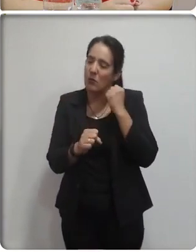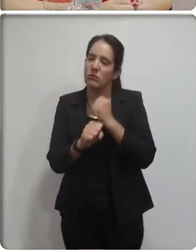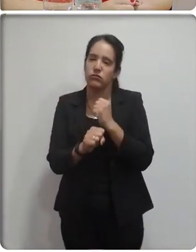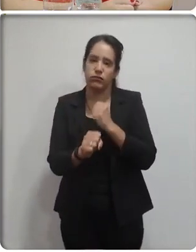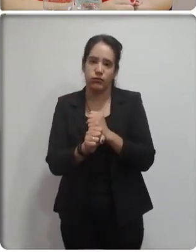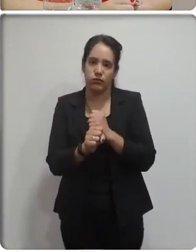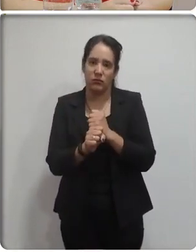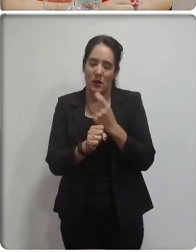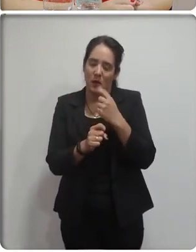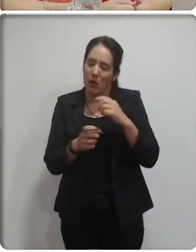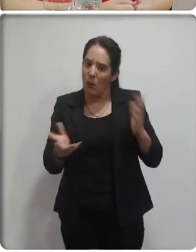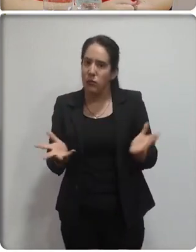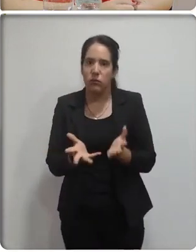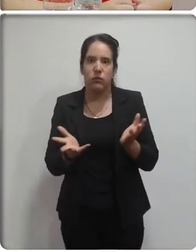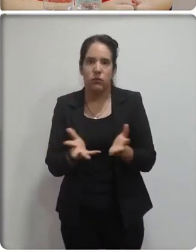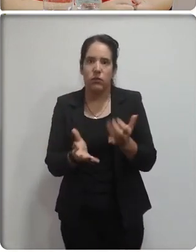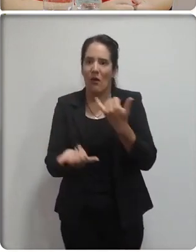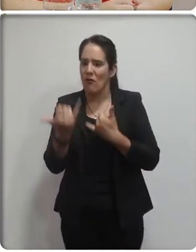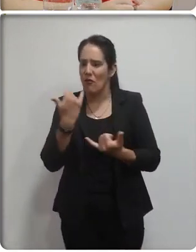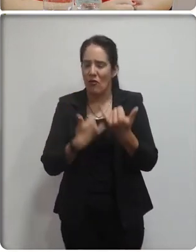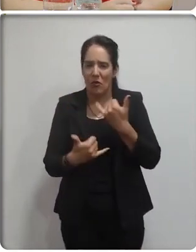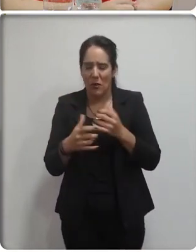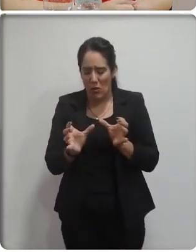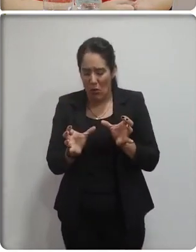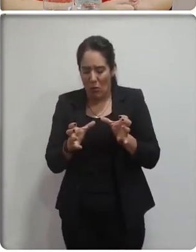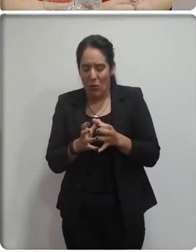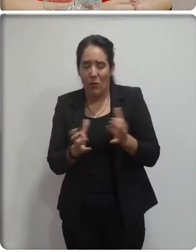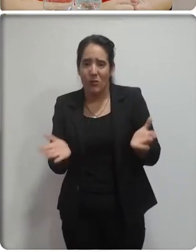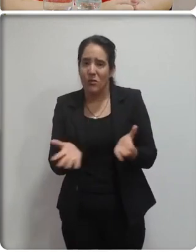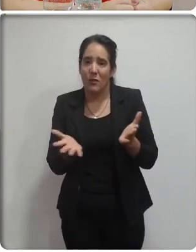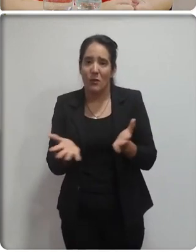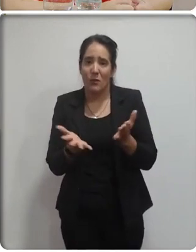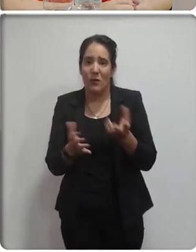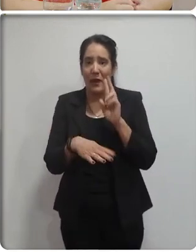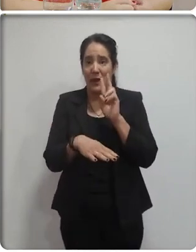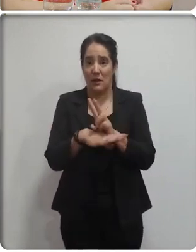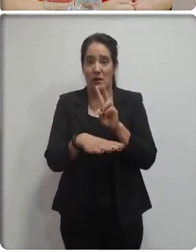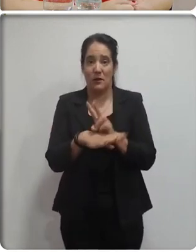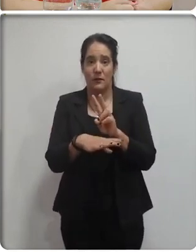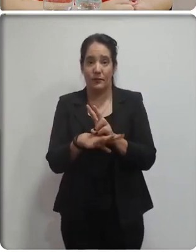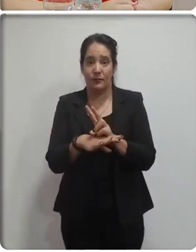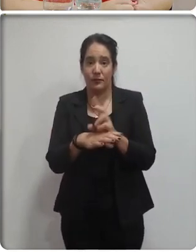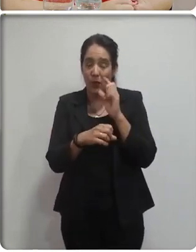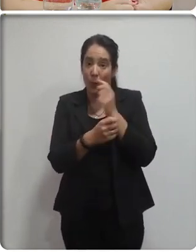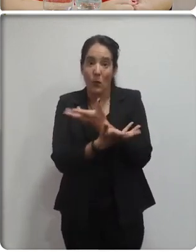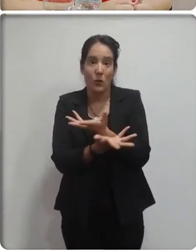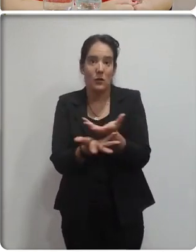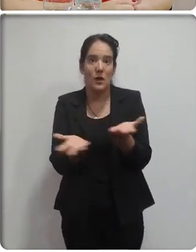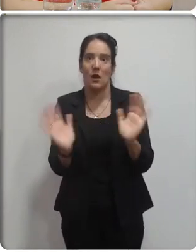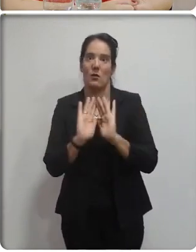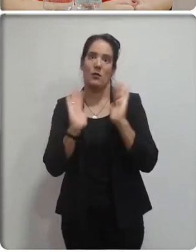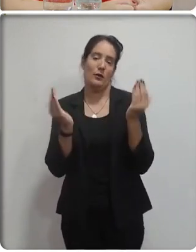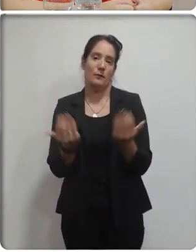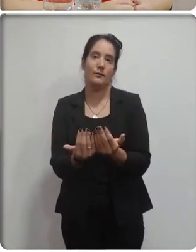para generar, mucha información concentrada en lo que hace nuestra atención, que hay que mostrarla al mundo.